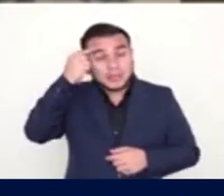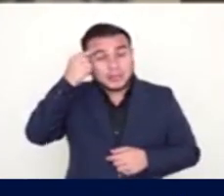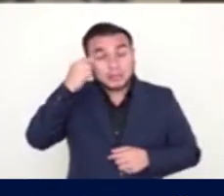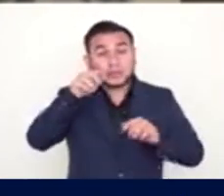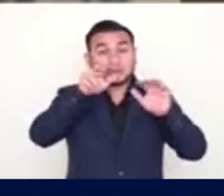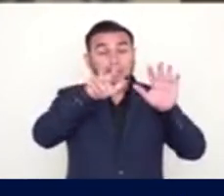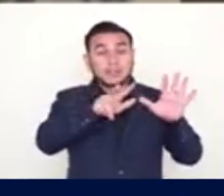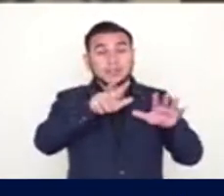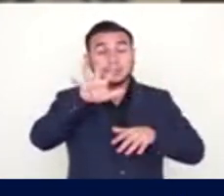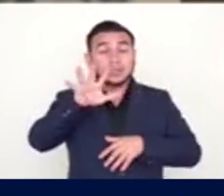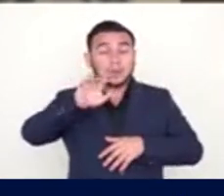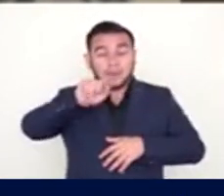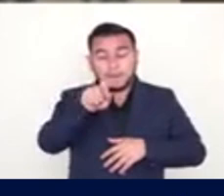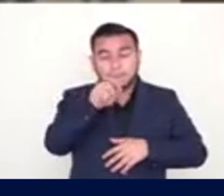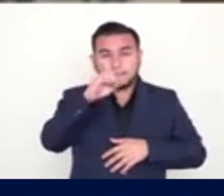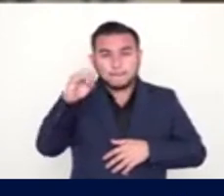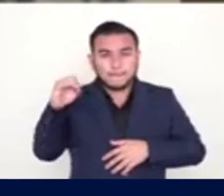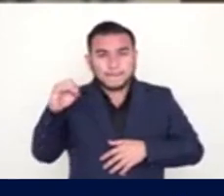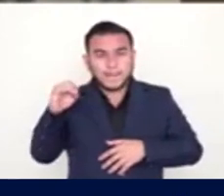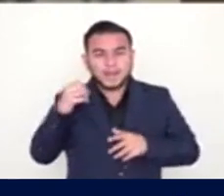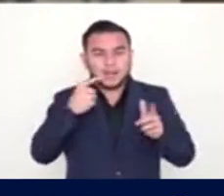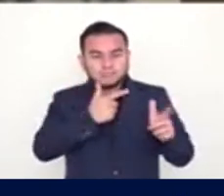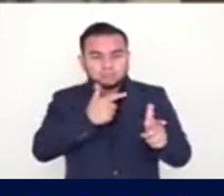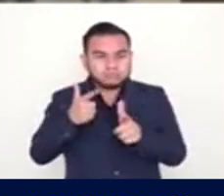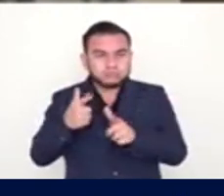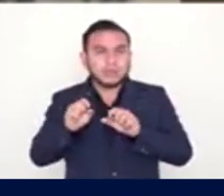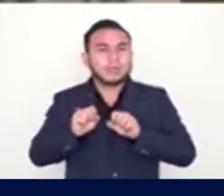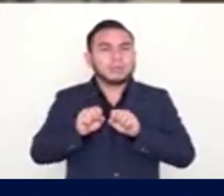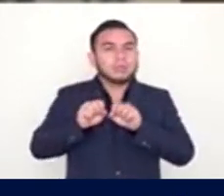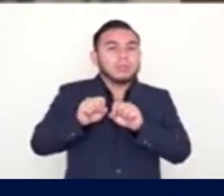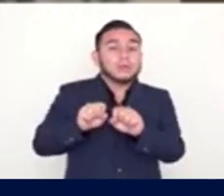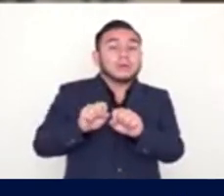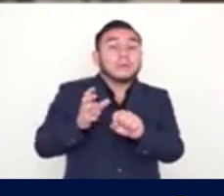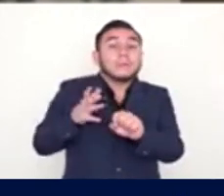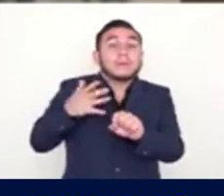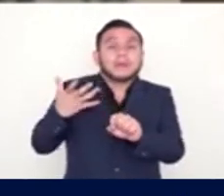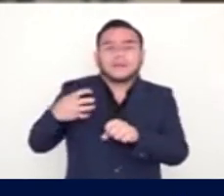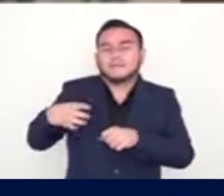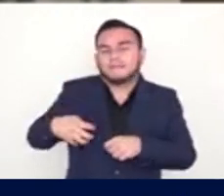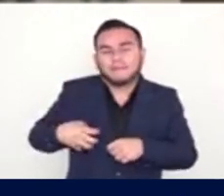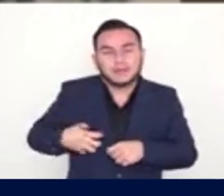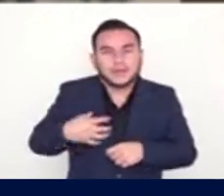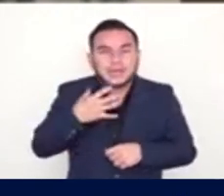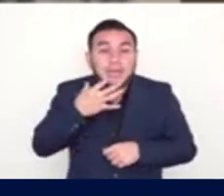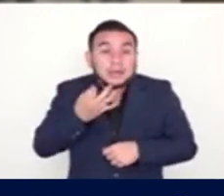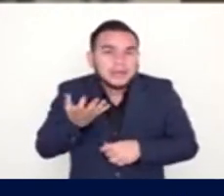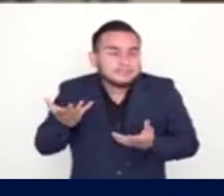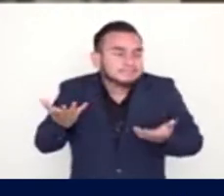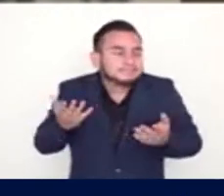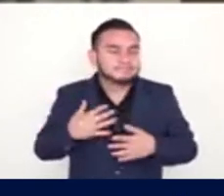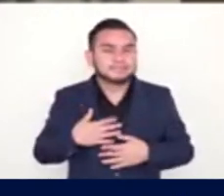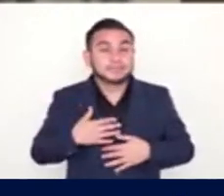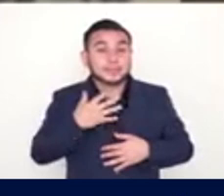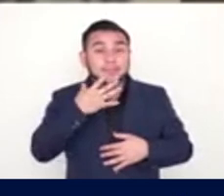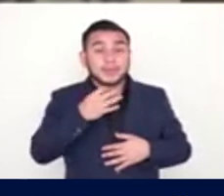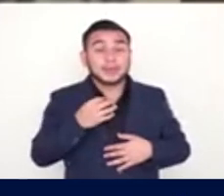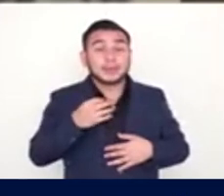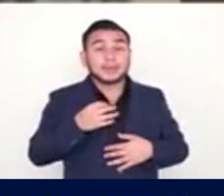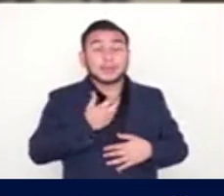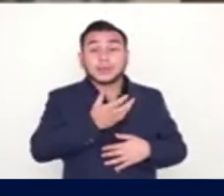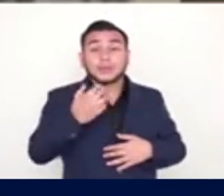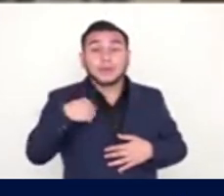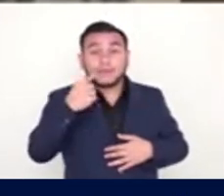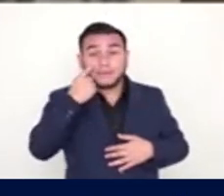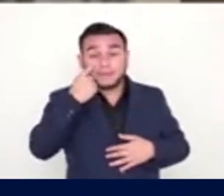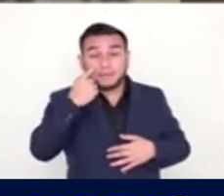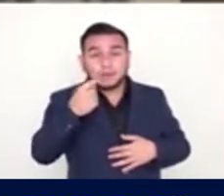85 mil personas murieron por una guerra que era mentira. Y la mentira está aquí, claro, esta gente pobrecita, pues los acarrearon. Pero obviamente los